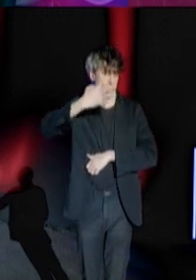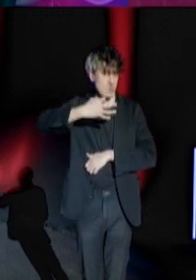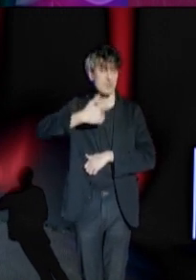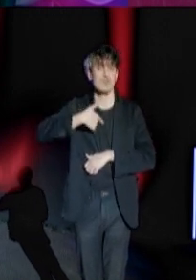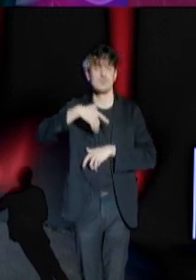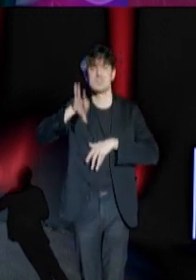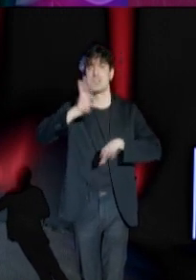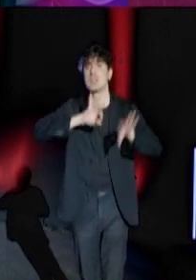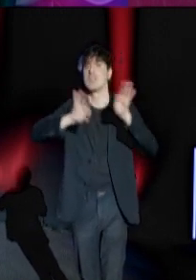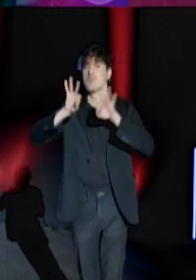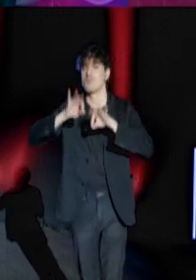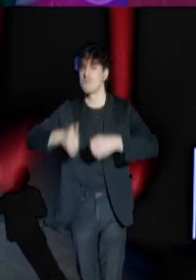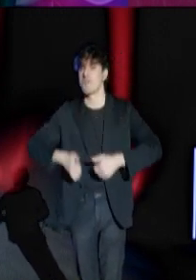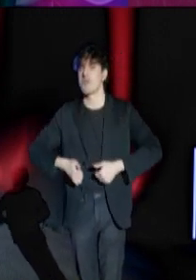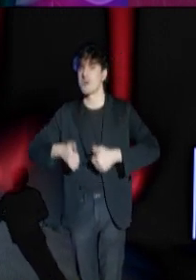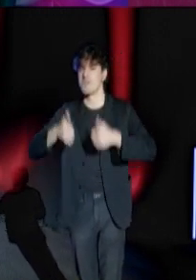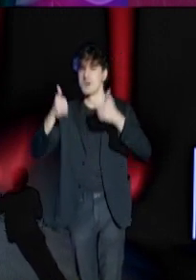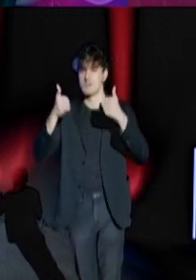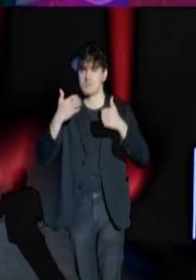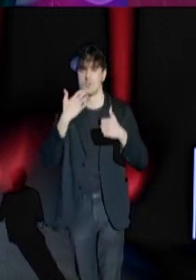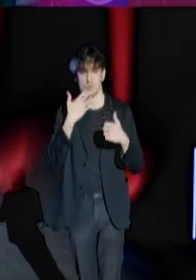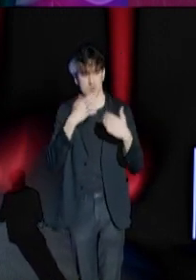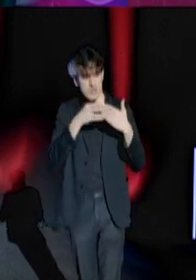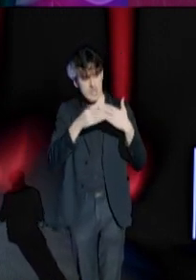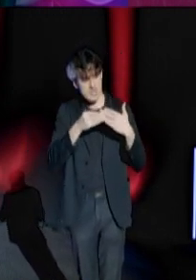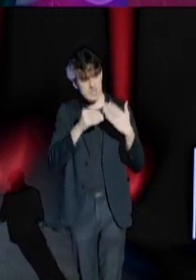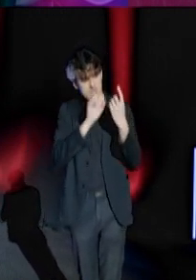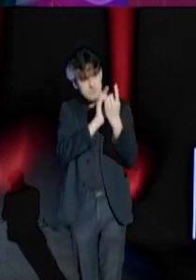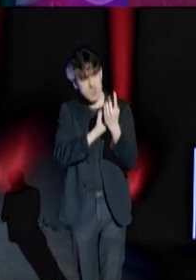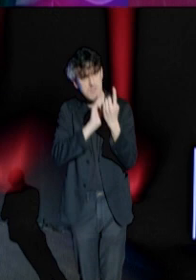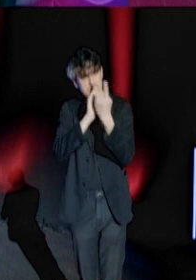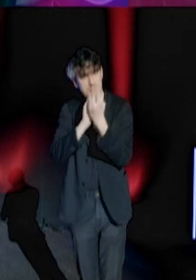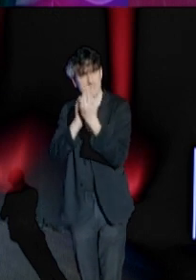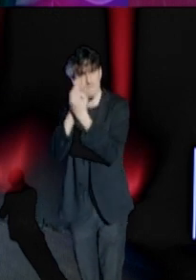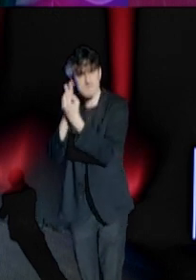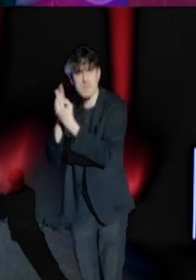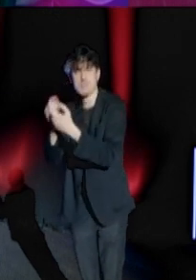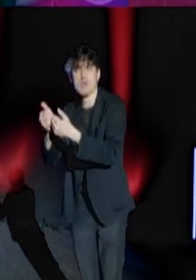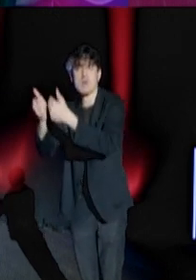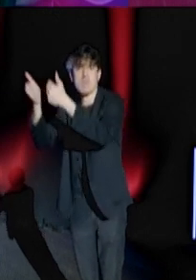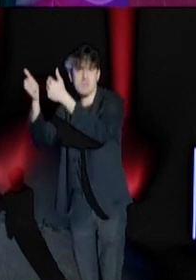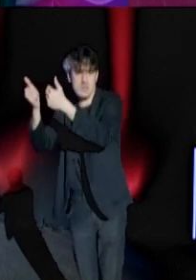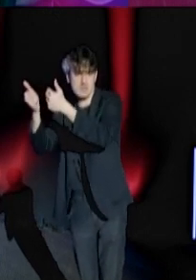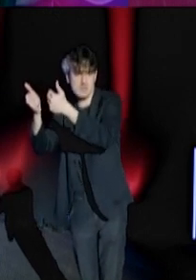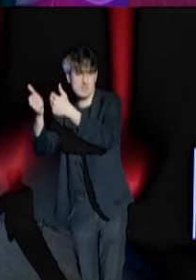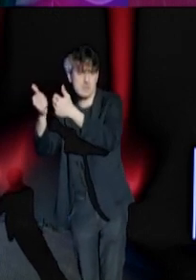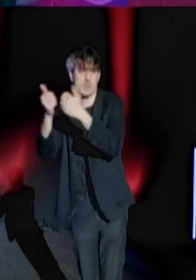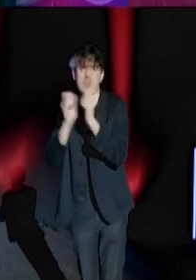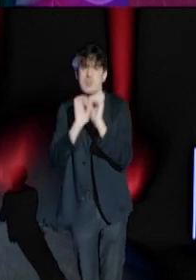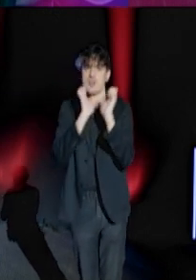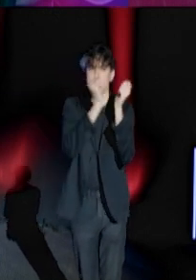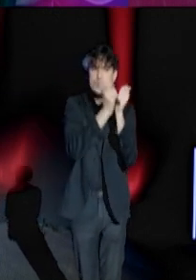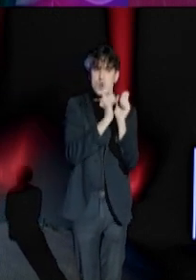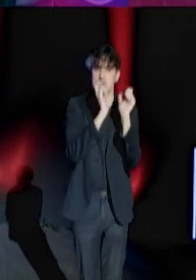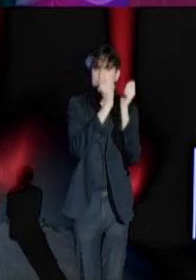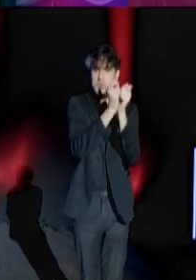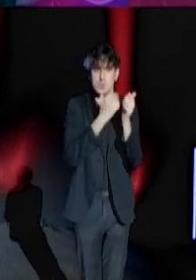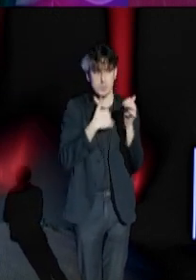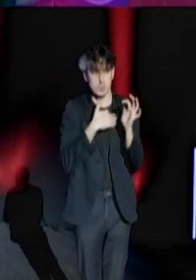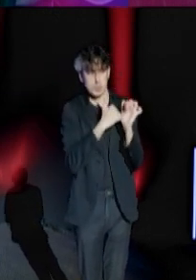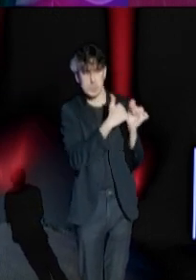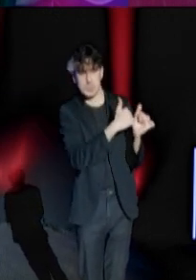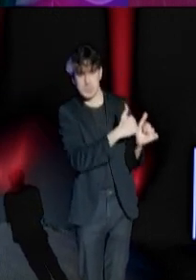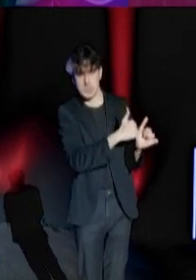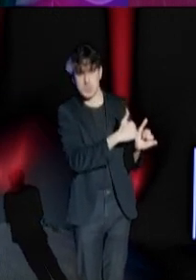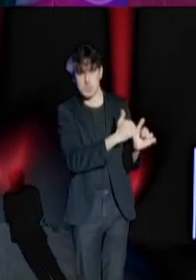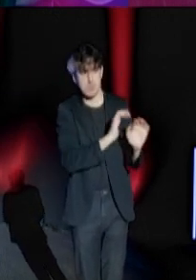selectivo deir estoy más tiempo delante de los clientes que internamente y de hecho en muchas reuniones no es que no vaya es que la sigo entonces básicamente lo